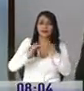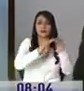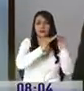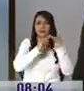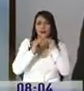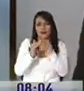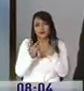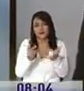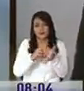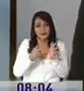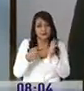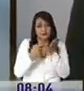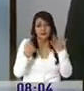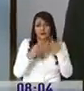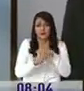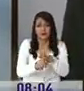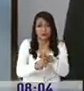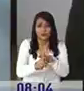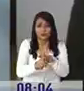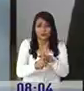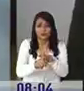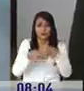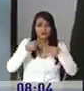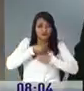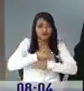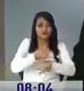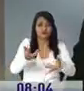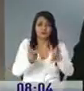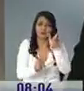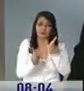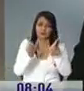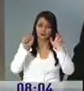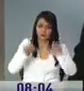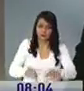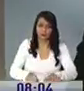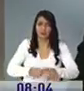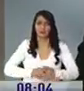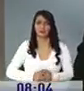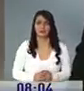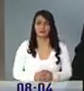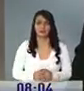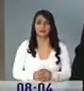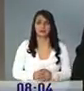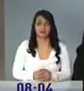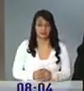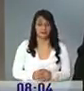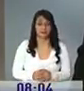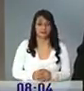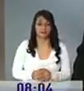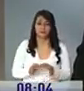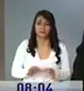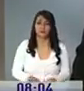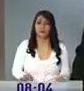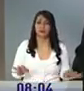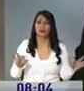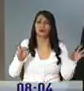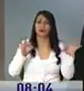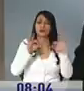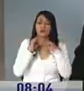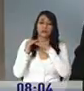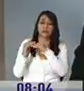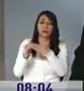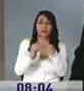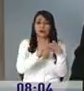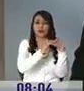sinónimo de inclusión sinónimo de llegar hacia la gente de la importancia que tiene el poder contribuir a que la democracia sea